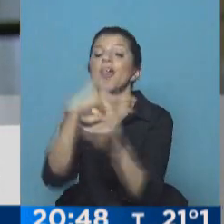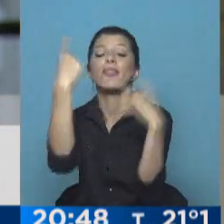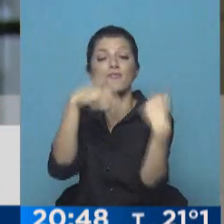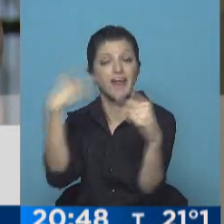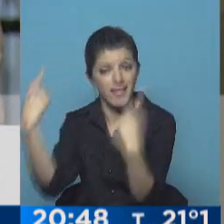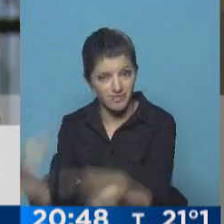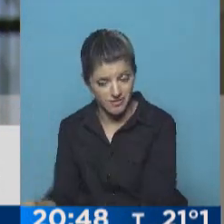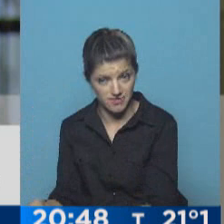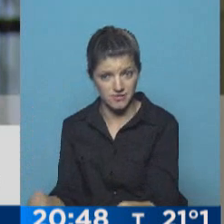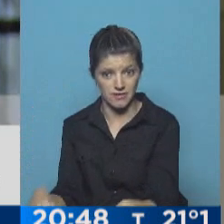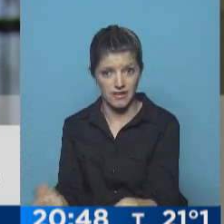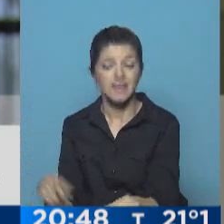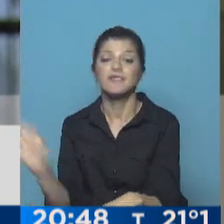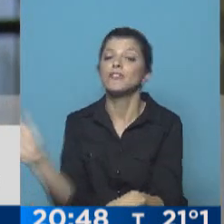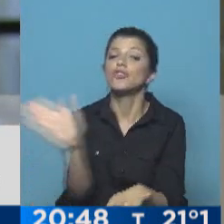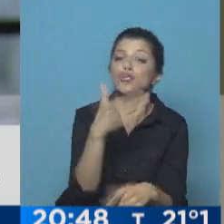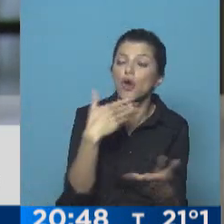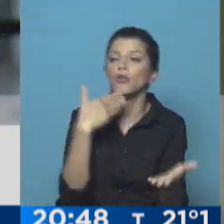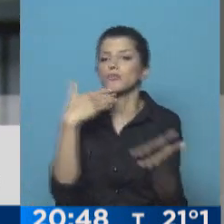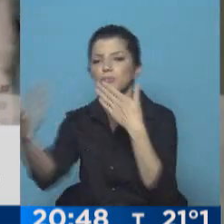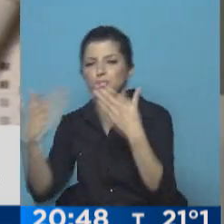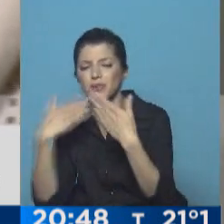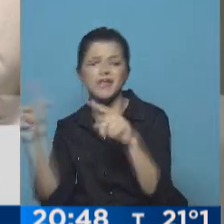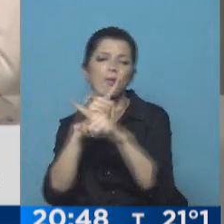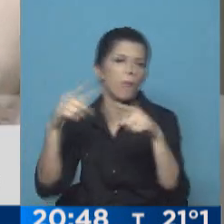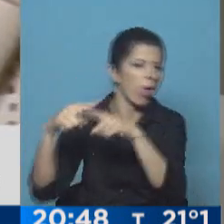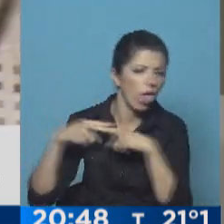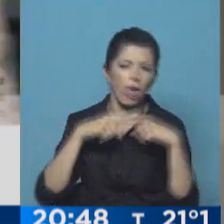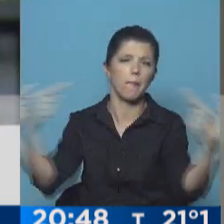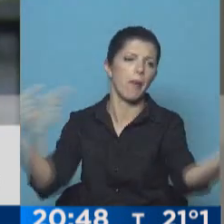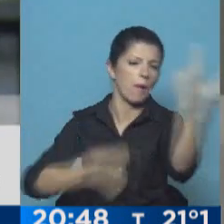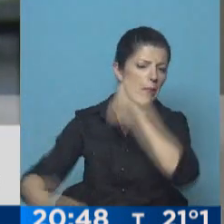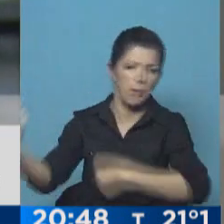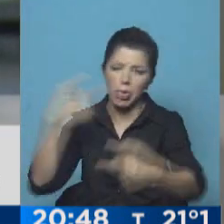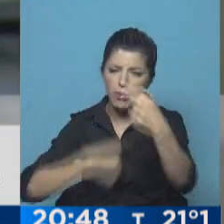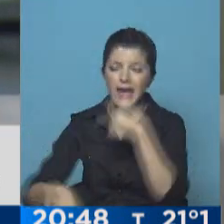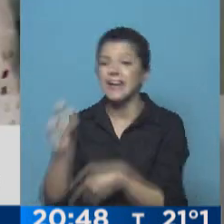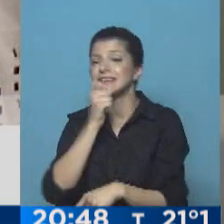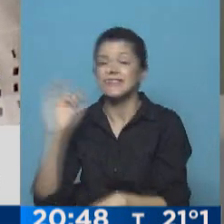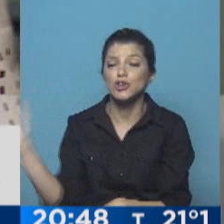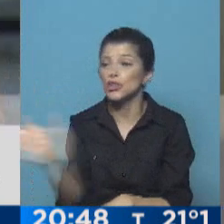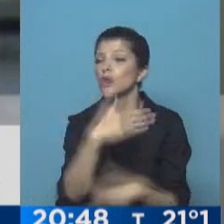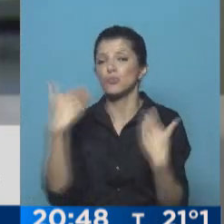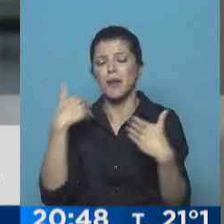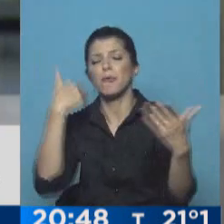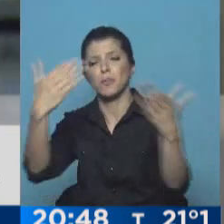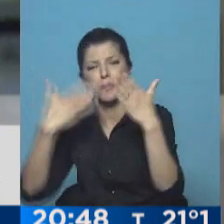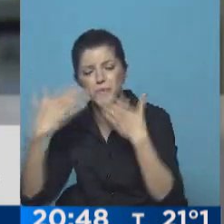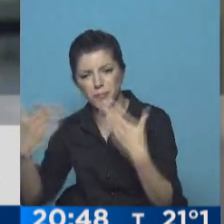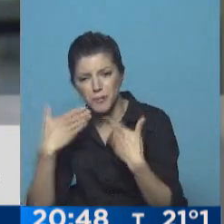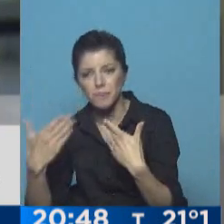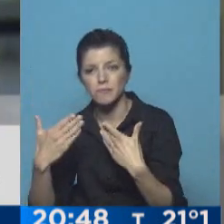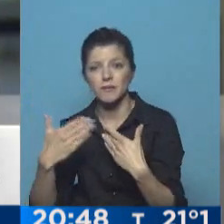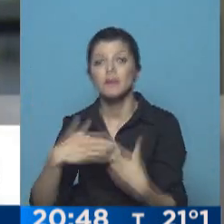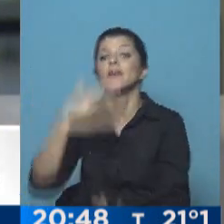sectores en lugar de recurrir a la Chicana al agravio a la denostación para